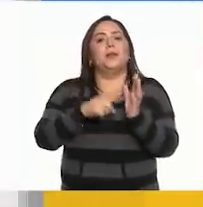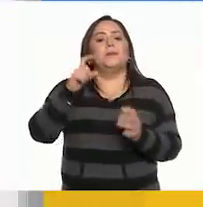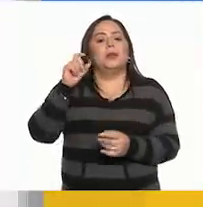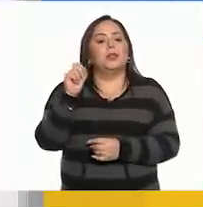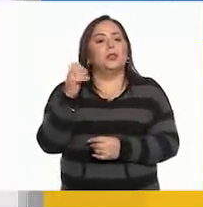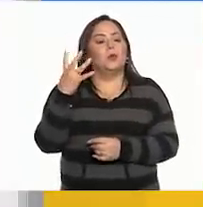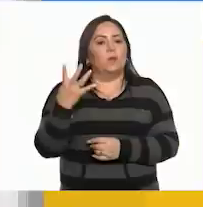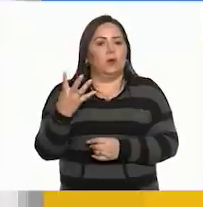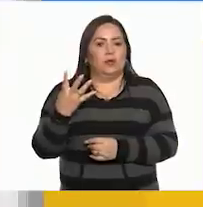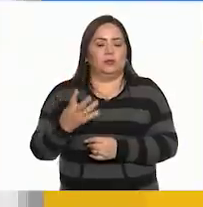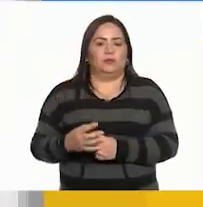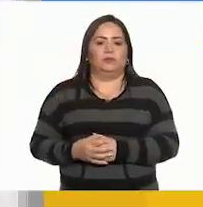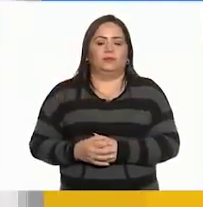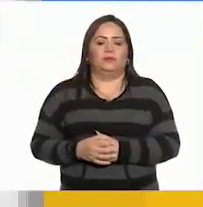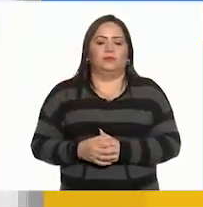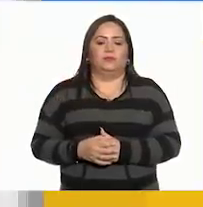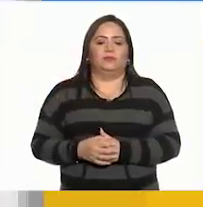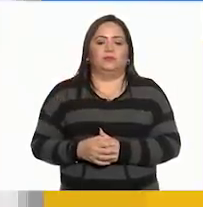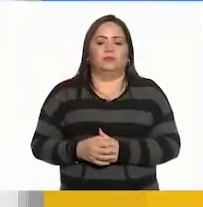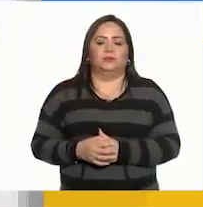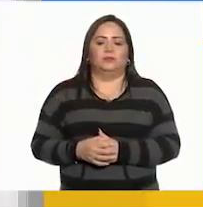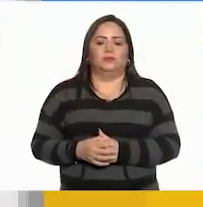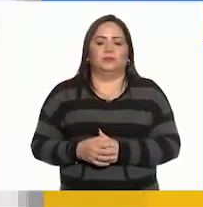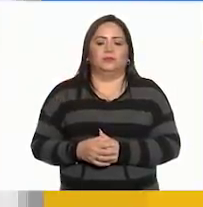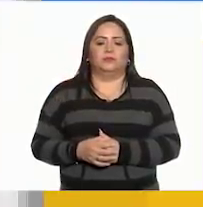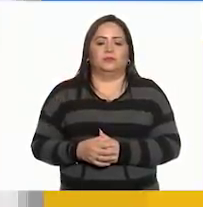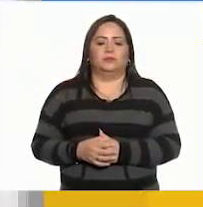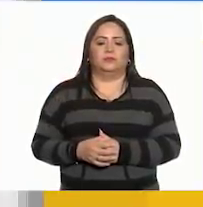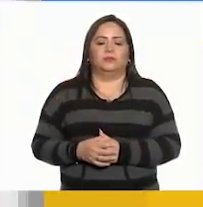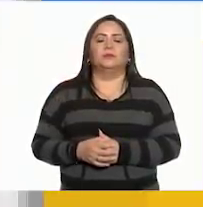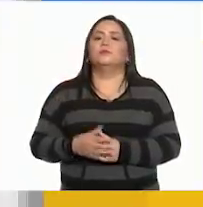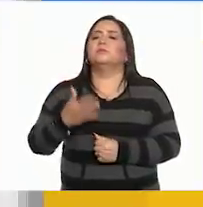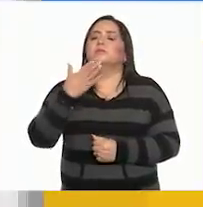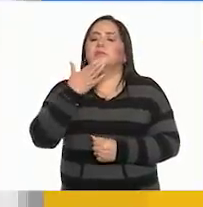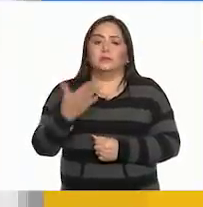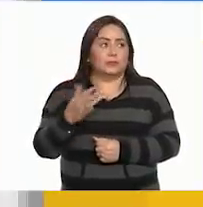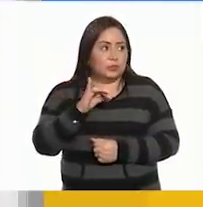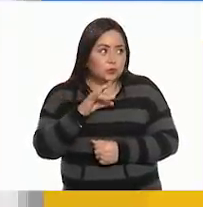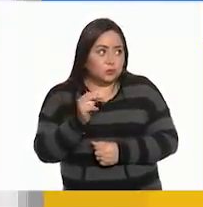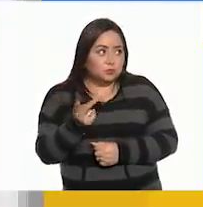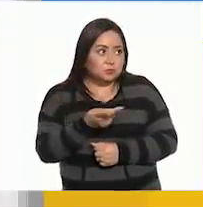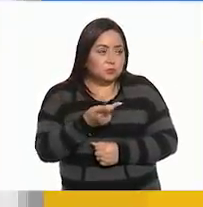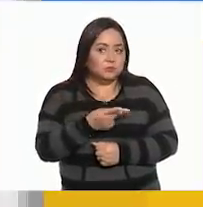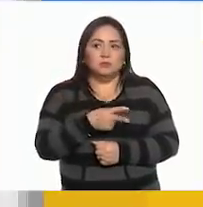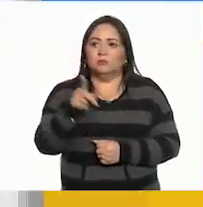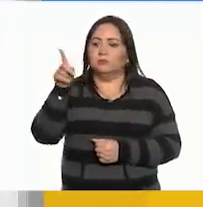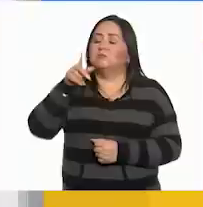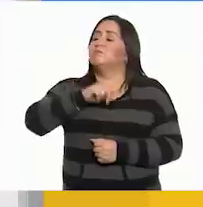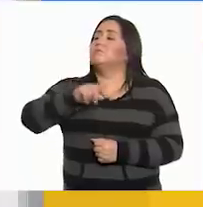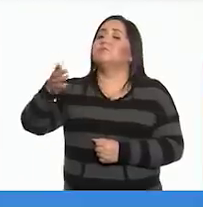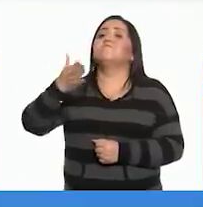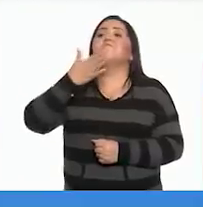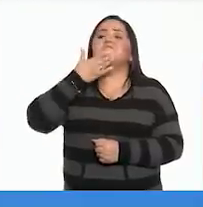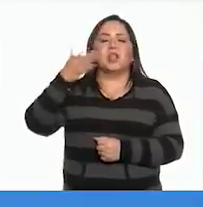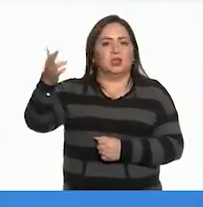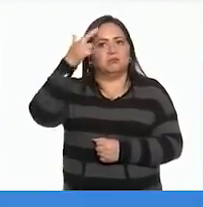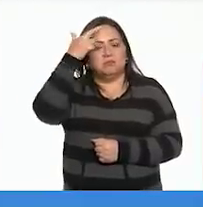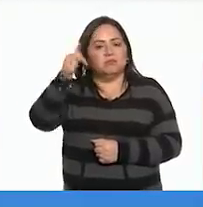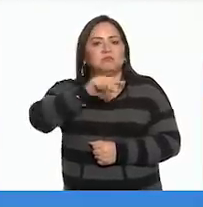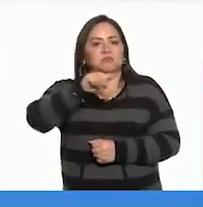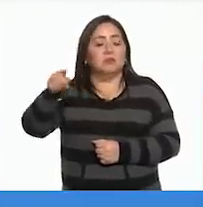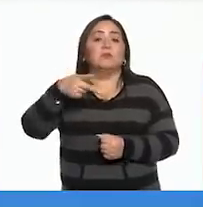1024. Muy bien. A ver si estoy en lo correcto. Muy bueno tu